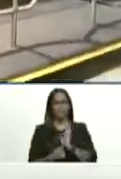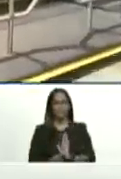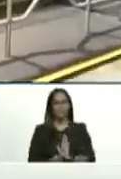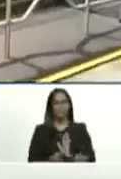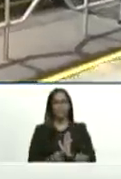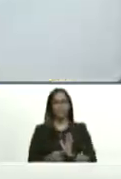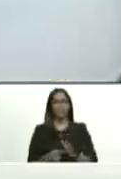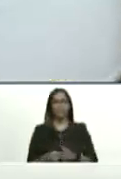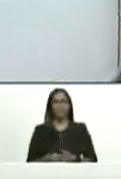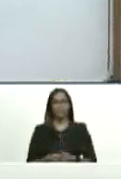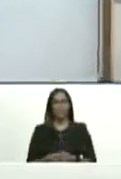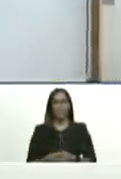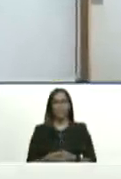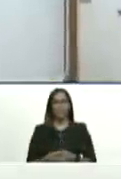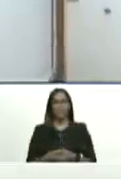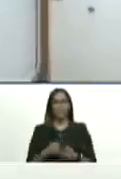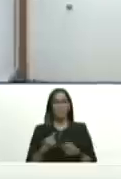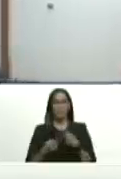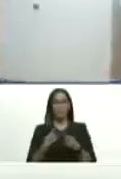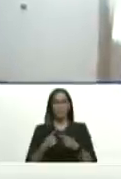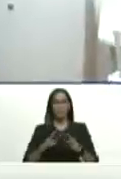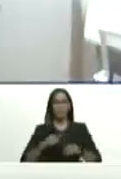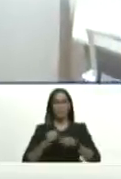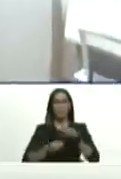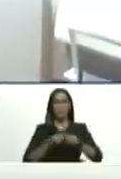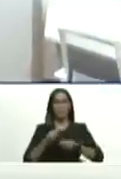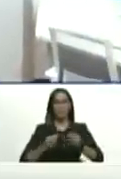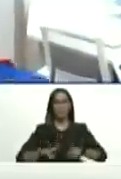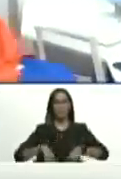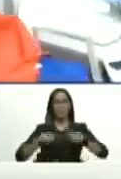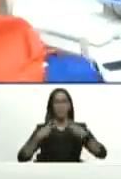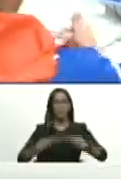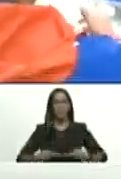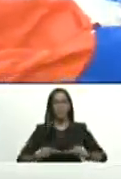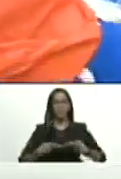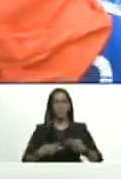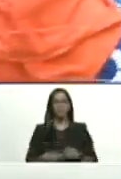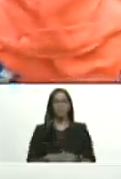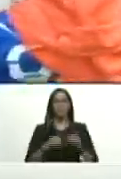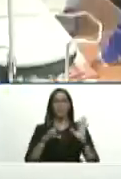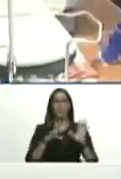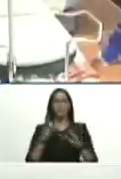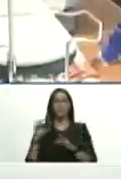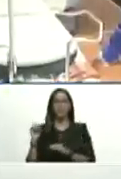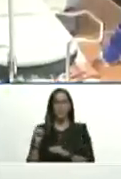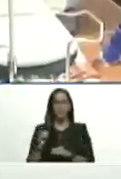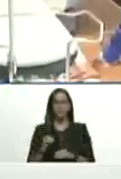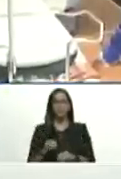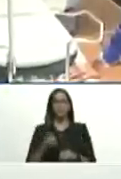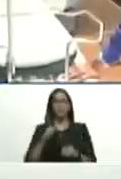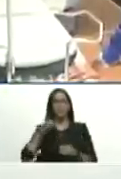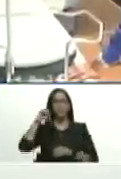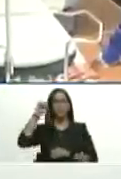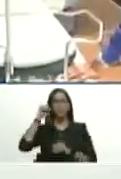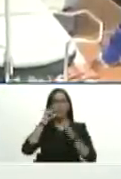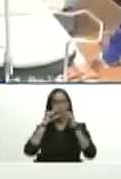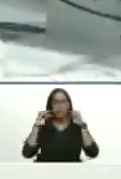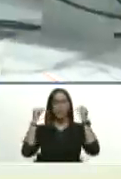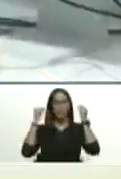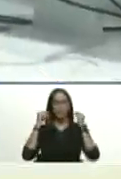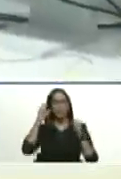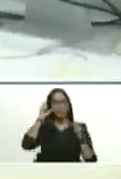de las cosas que se crean nuevas. Este 800 Superbigote, que el día de